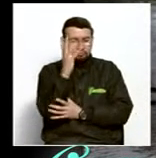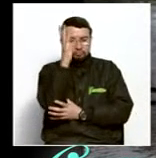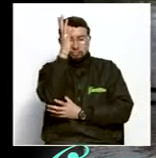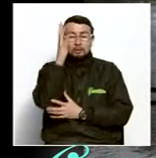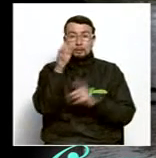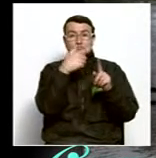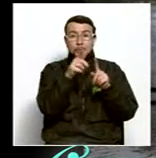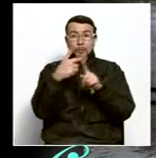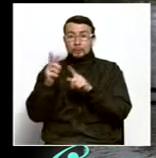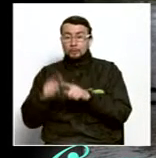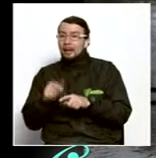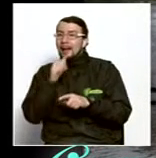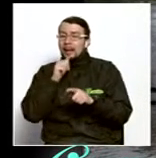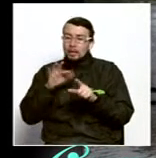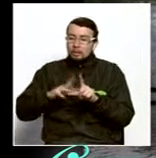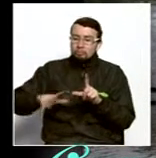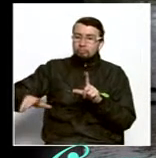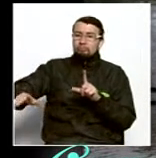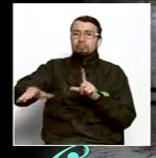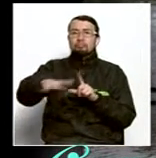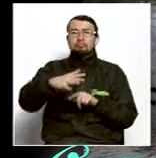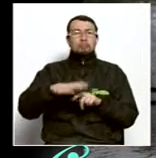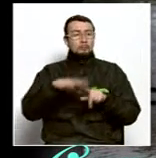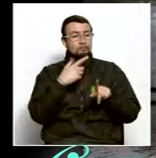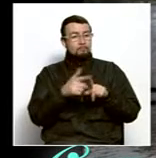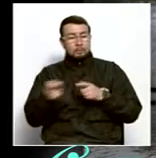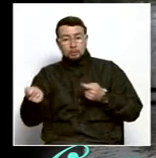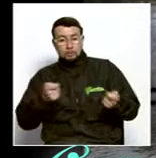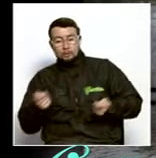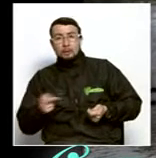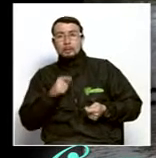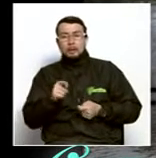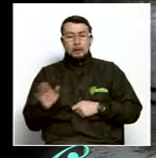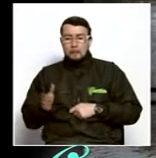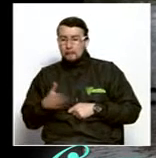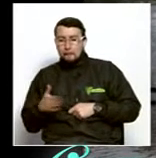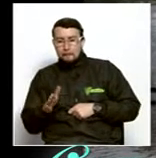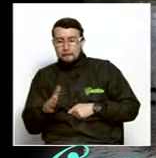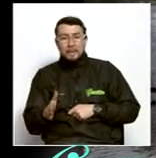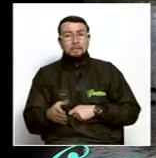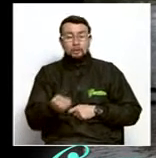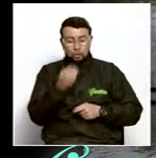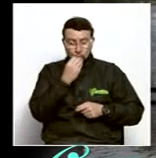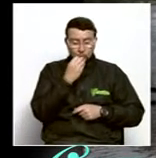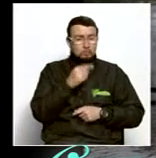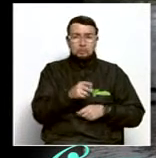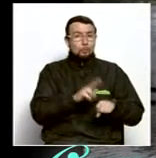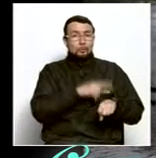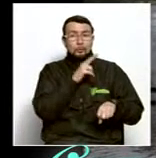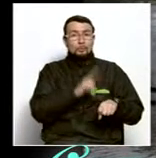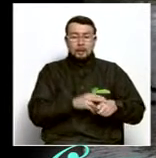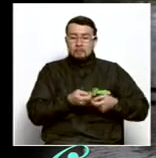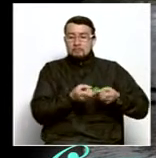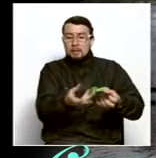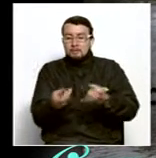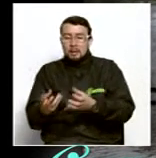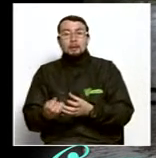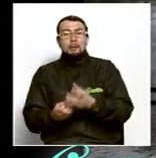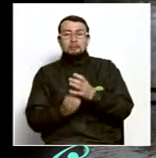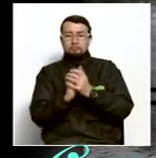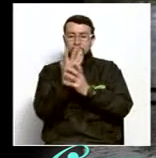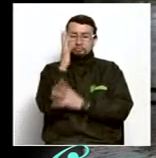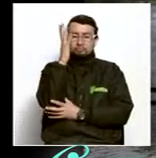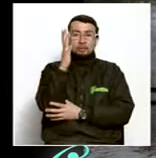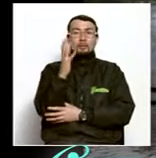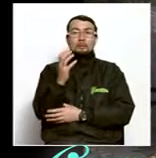empezó a tener lagos y cultiva los peces y les da comida orgánica y les da plantas,